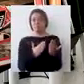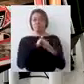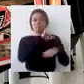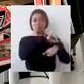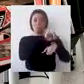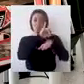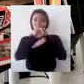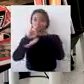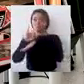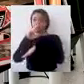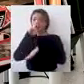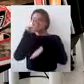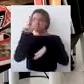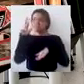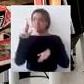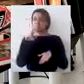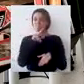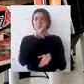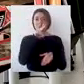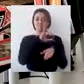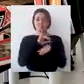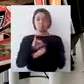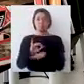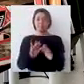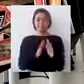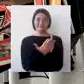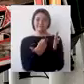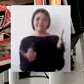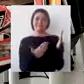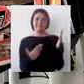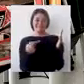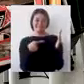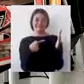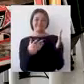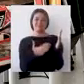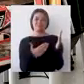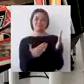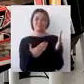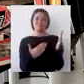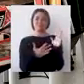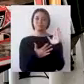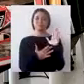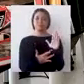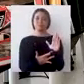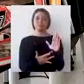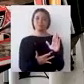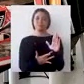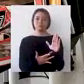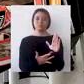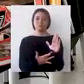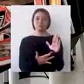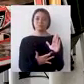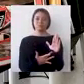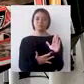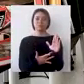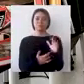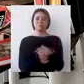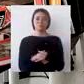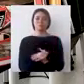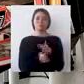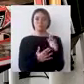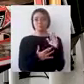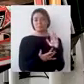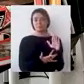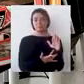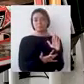menos bello, como estos que están aquí, que fue una. Es una trilogía, pues aquí actualmente tenemos